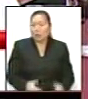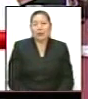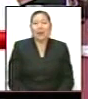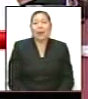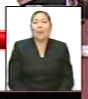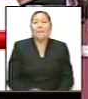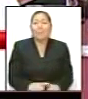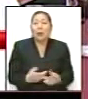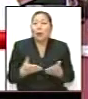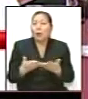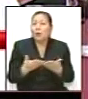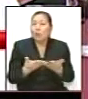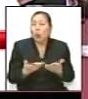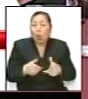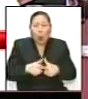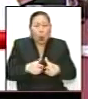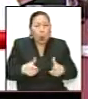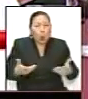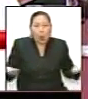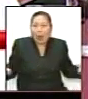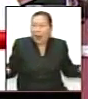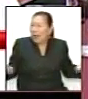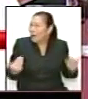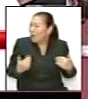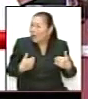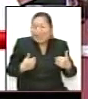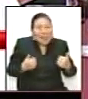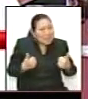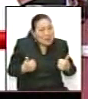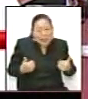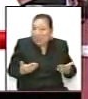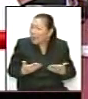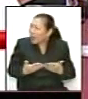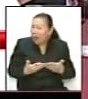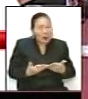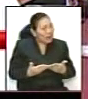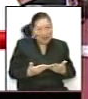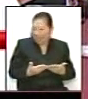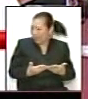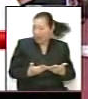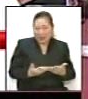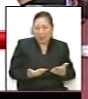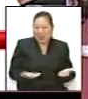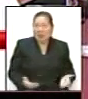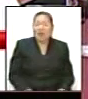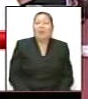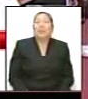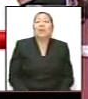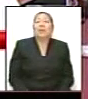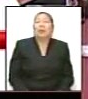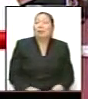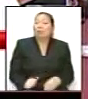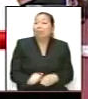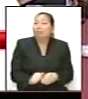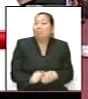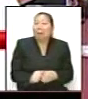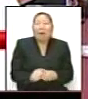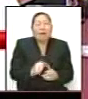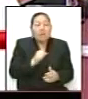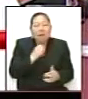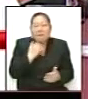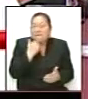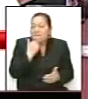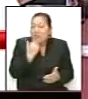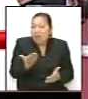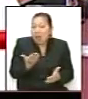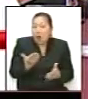Pero están estudiando en un lugar donde no corresponde, presidente. En un lugar que es prácticamente deplorable